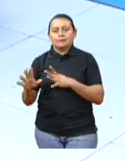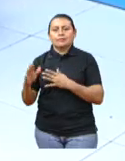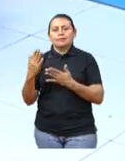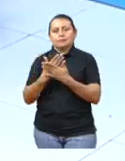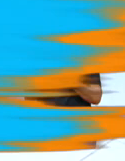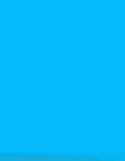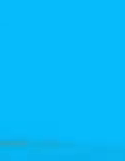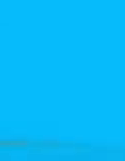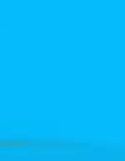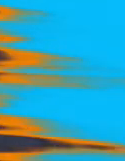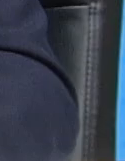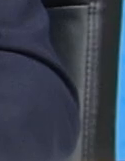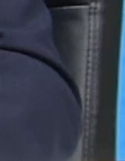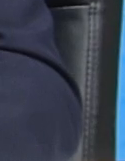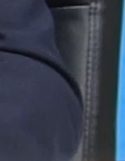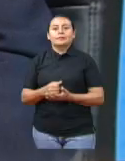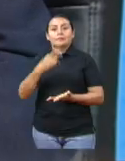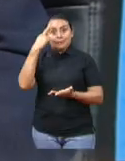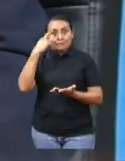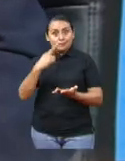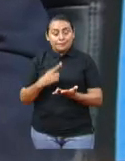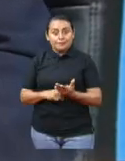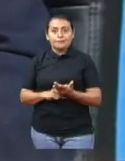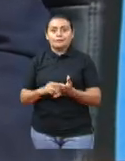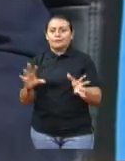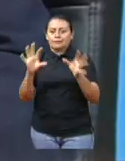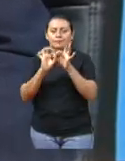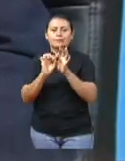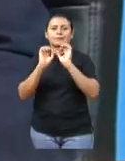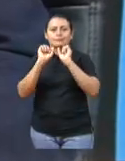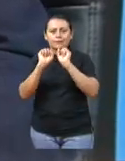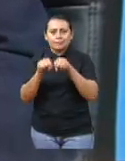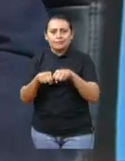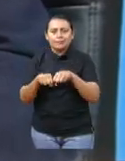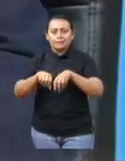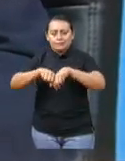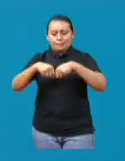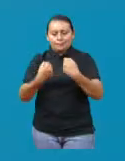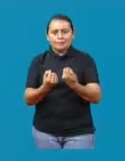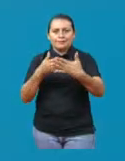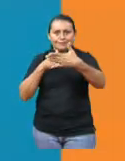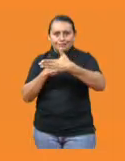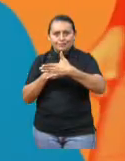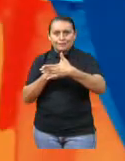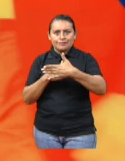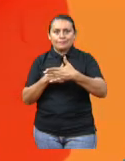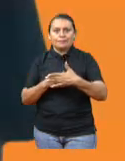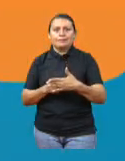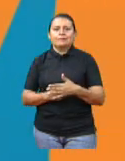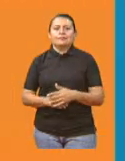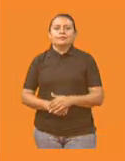las necesidades. Les recuerdo que juntos podemos romper barreras.